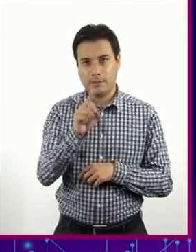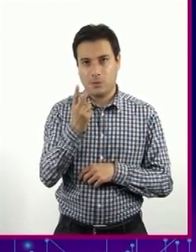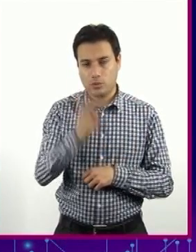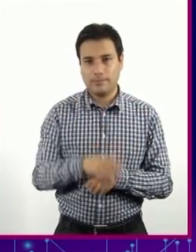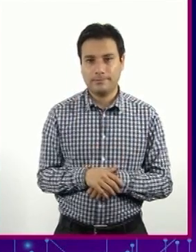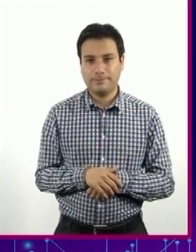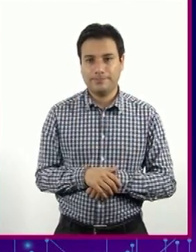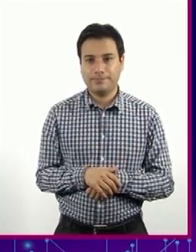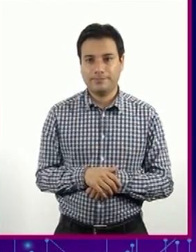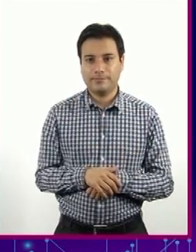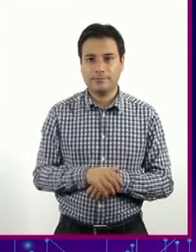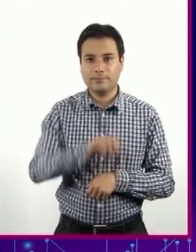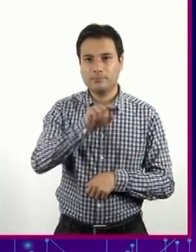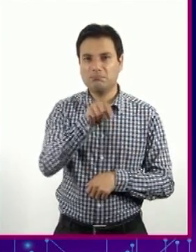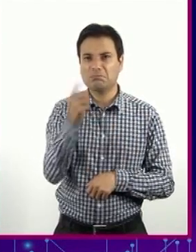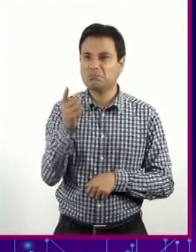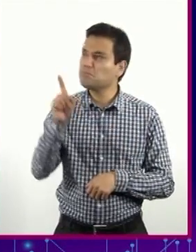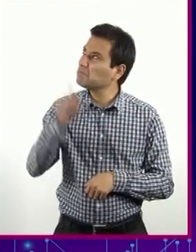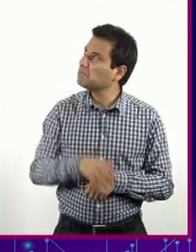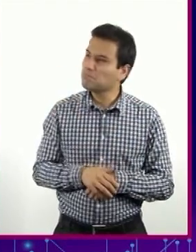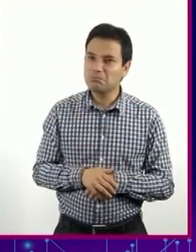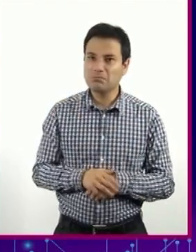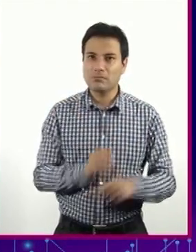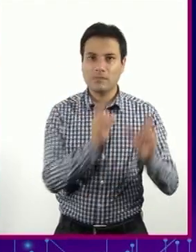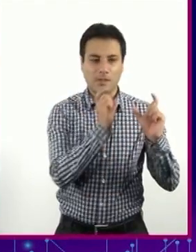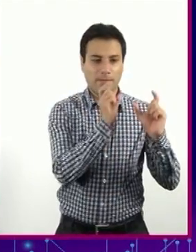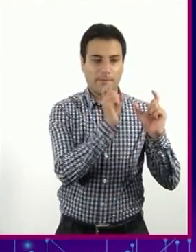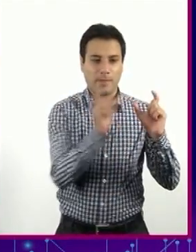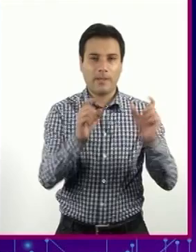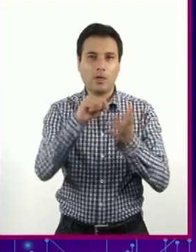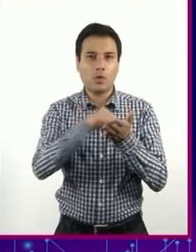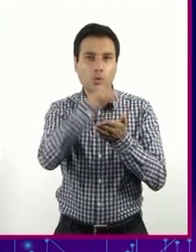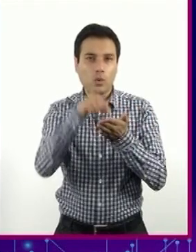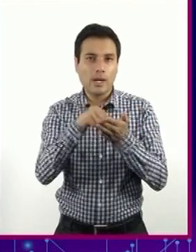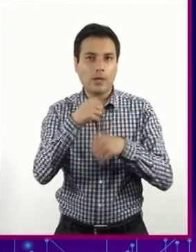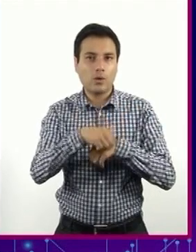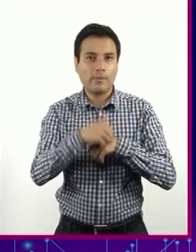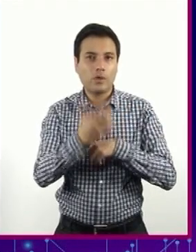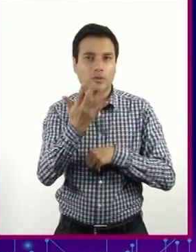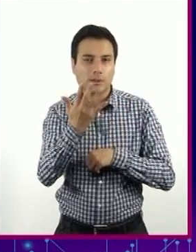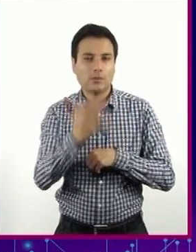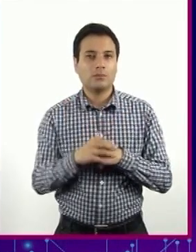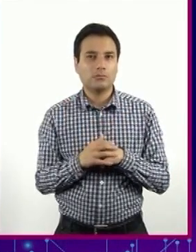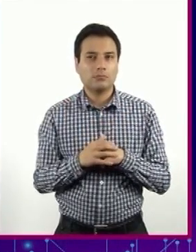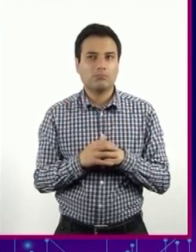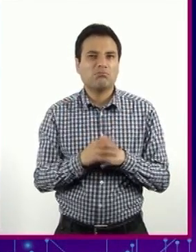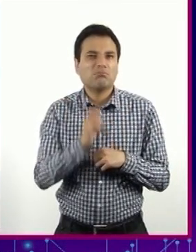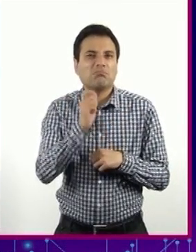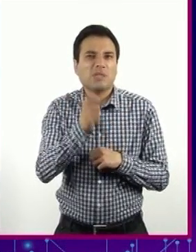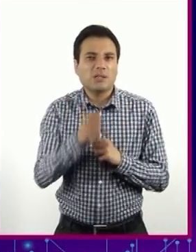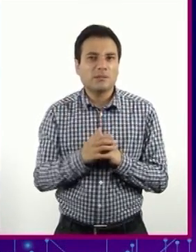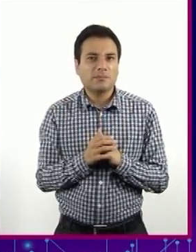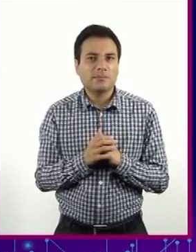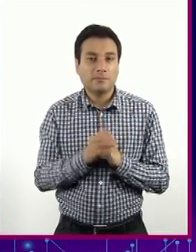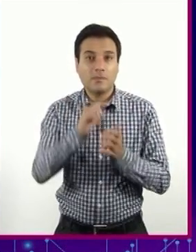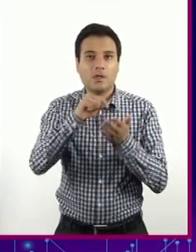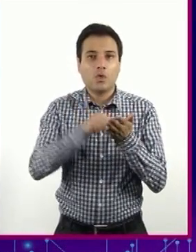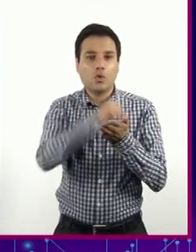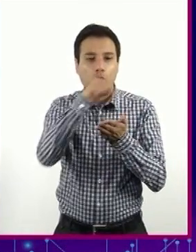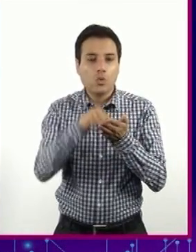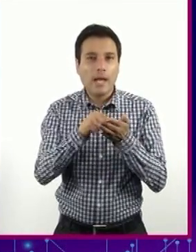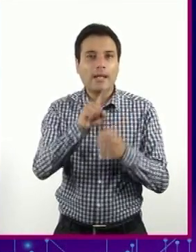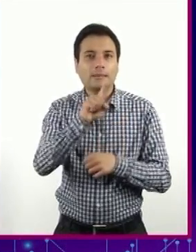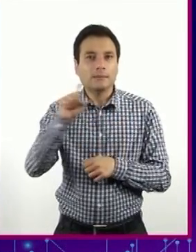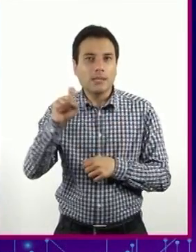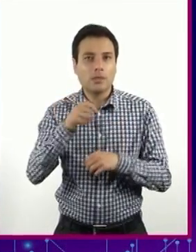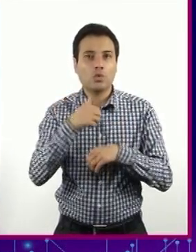32, ¿qué término se encontrará en la posición 5? Y en la posición 100,